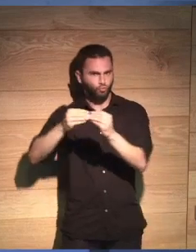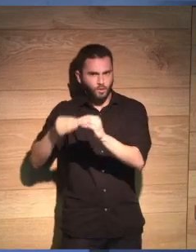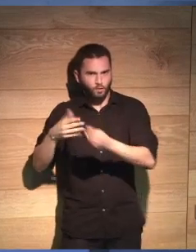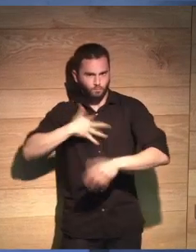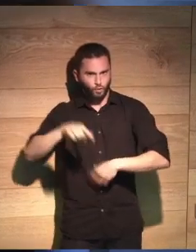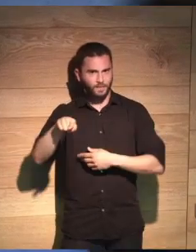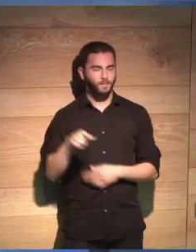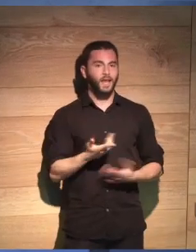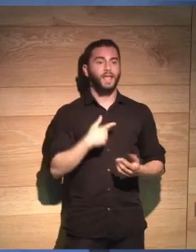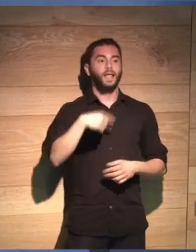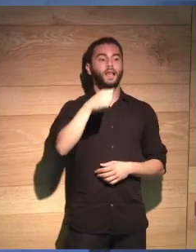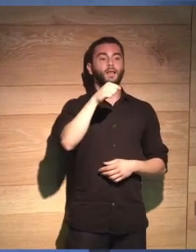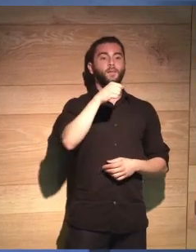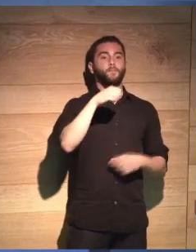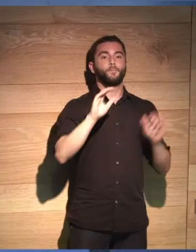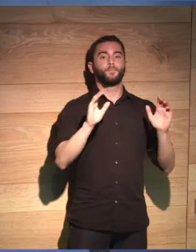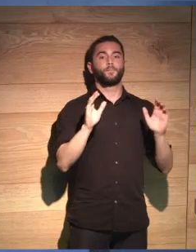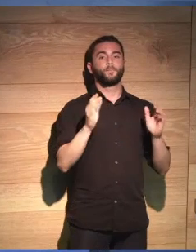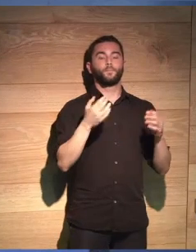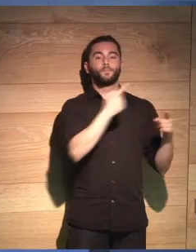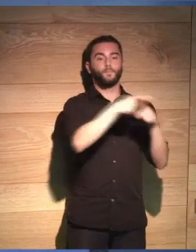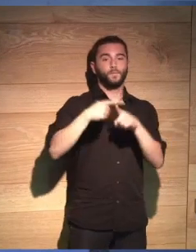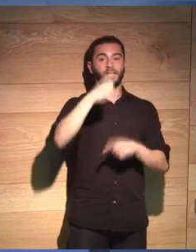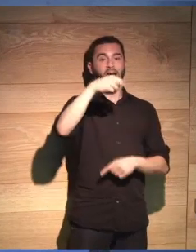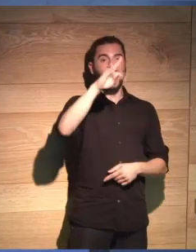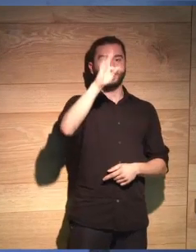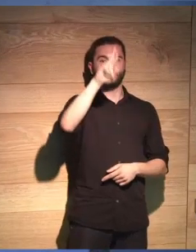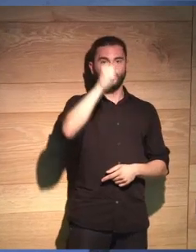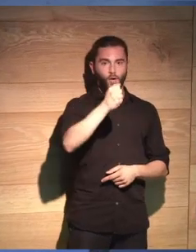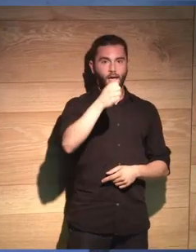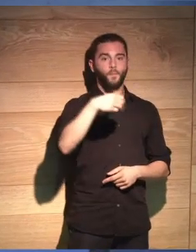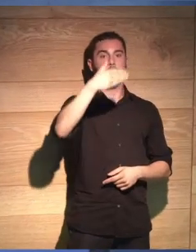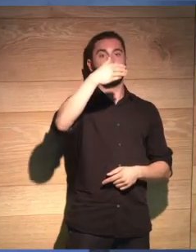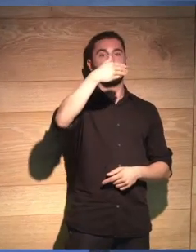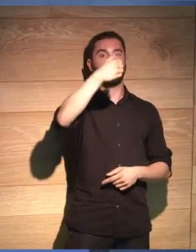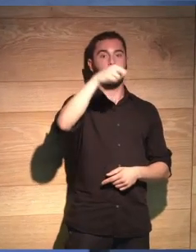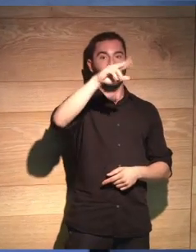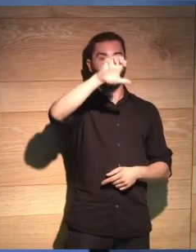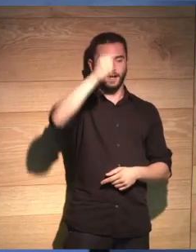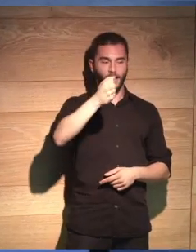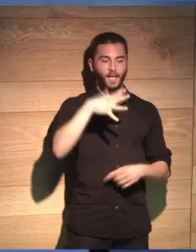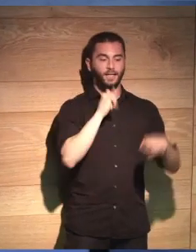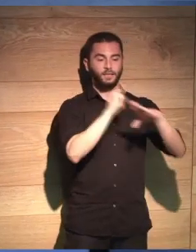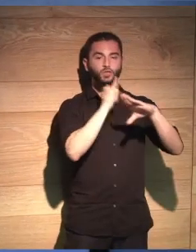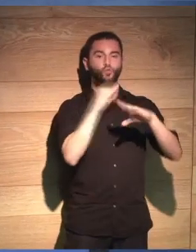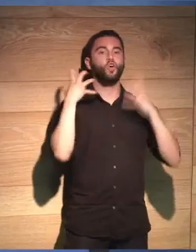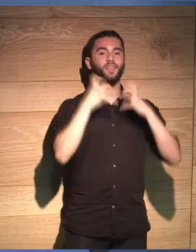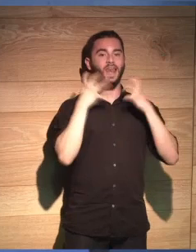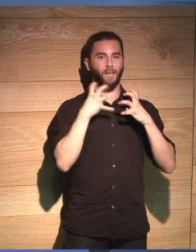pub favorito de Arturo Barea, quien comisarió la exposición del Instituto Cervantes el año